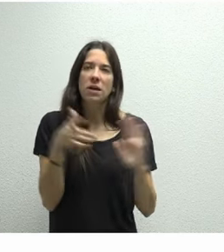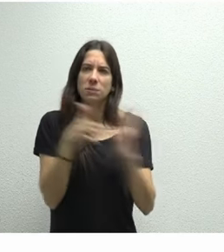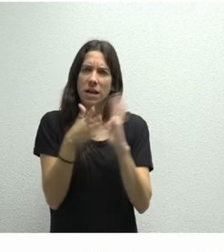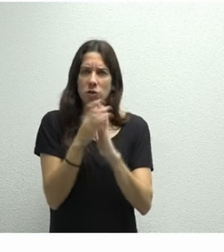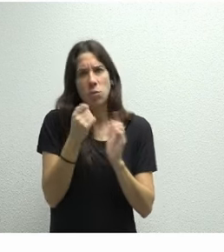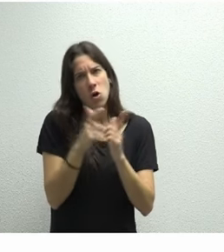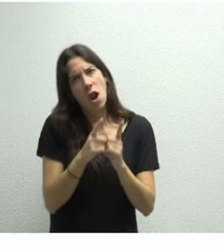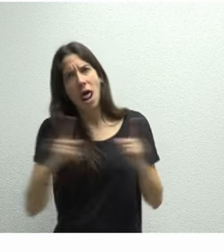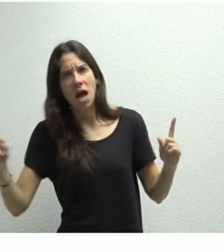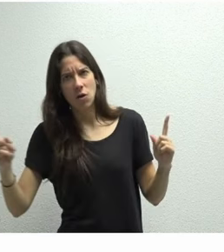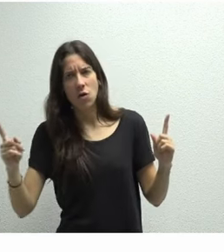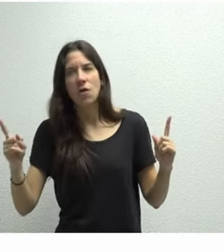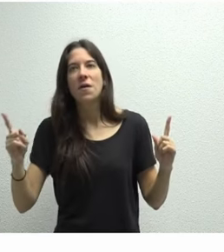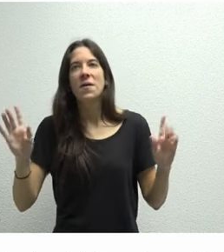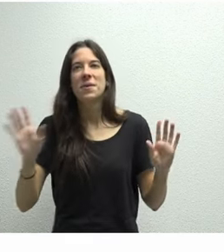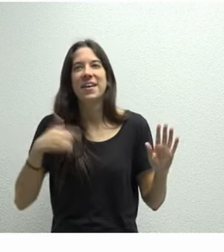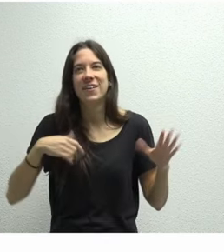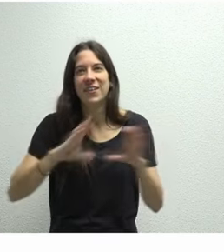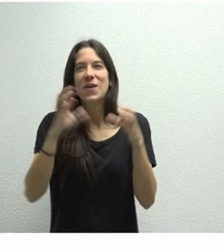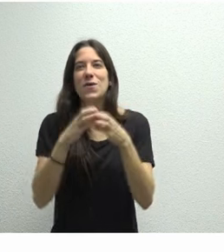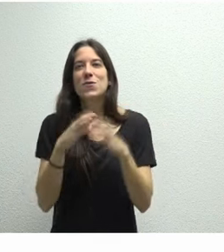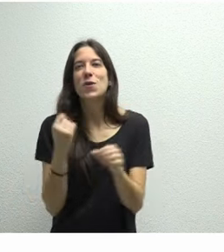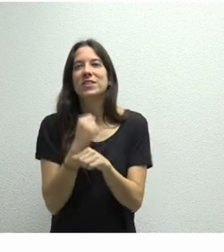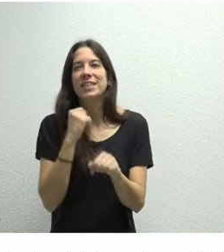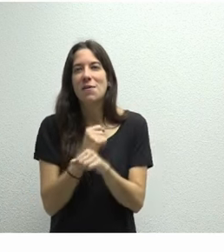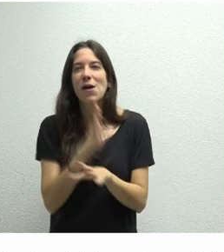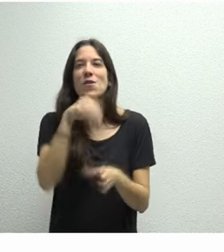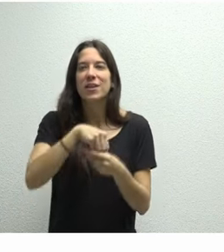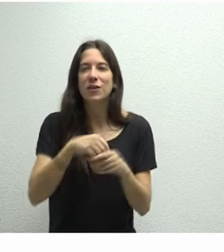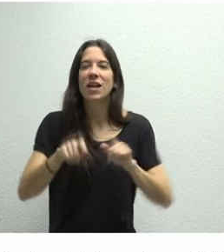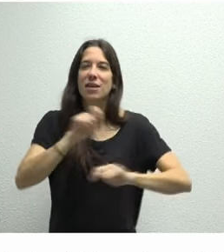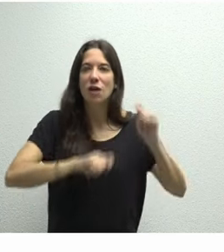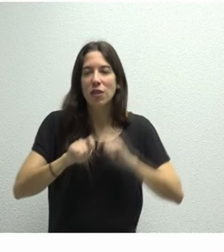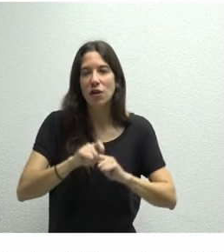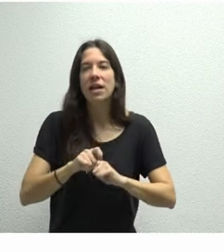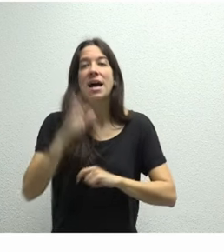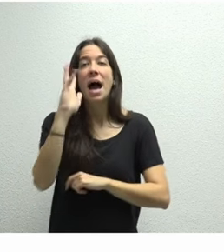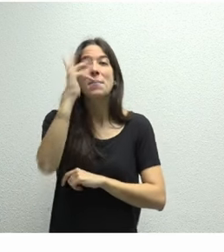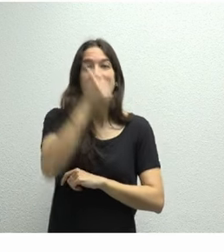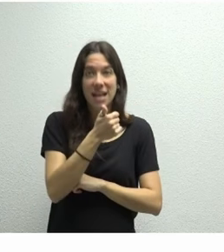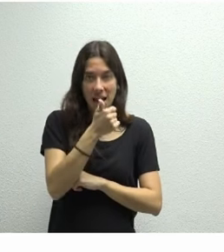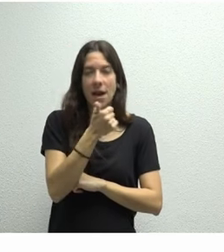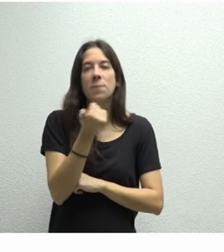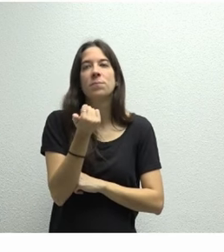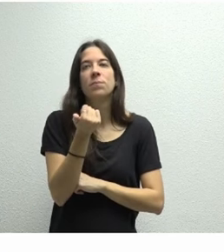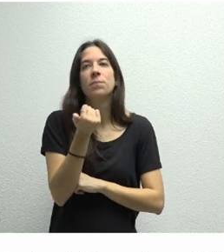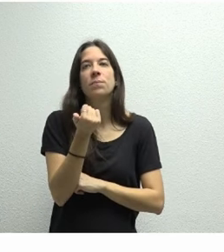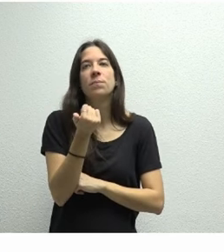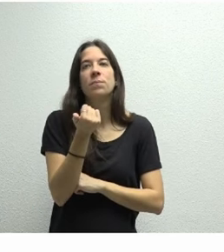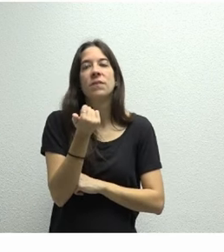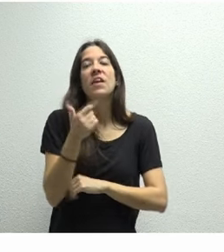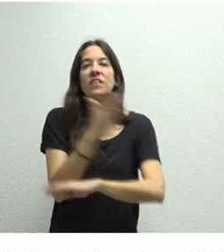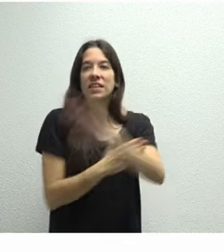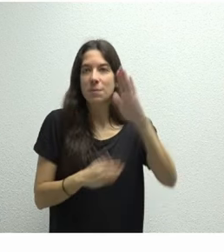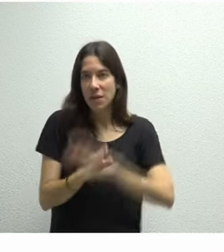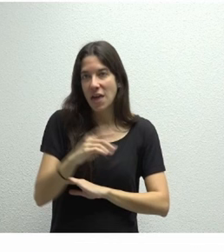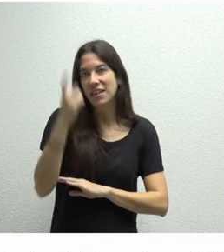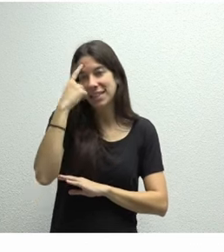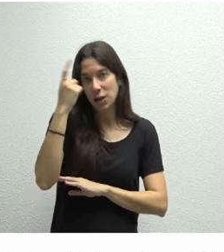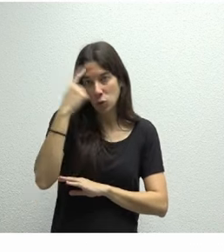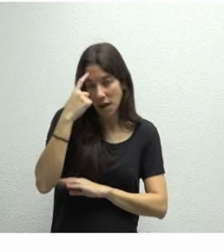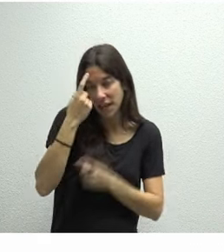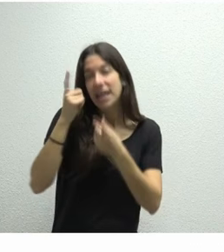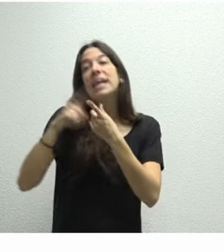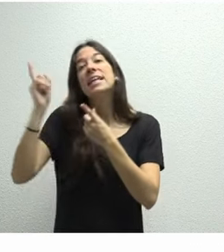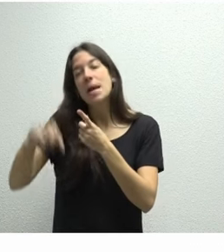los grupos de trabajo tanto de la asociación americana de eh discapacidad intelectual como la